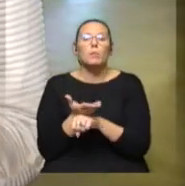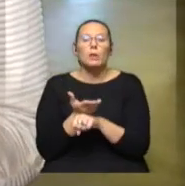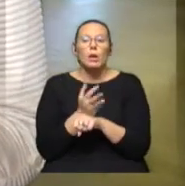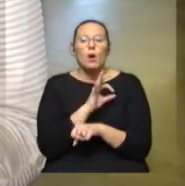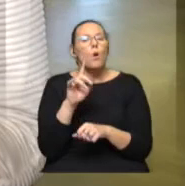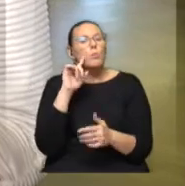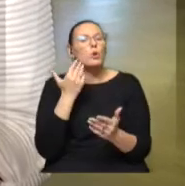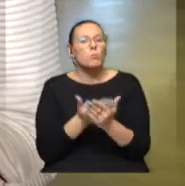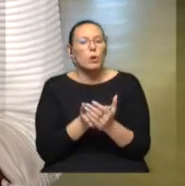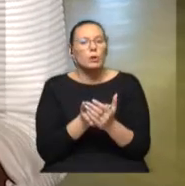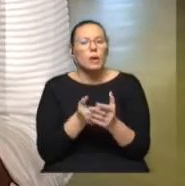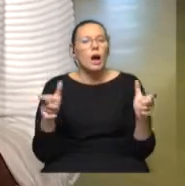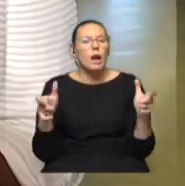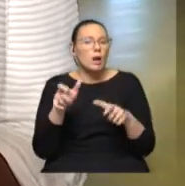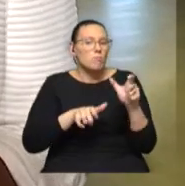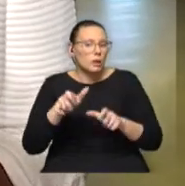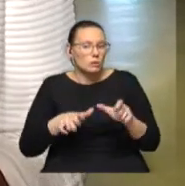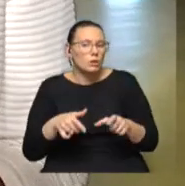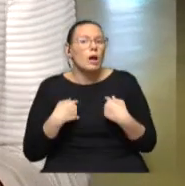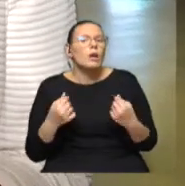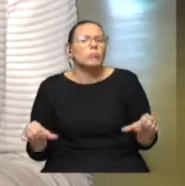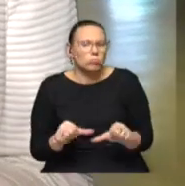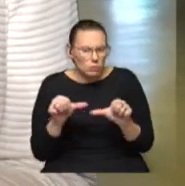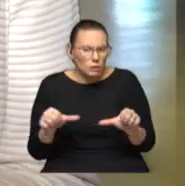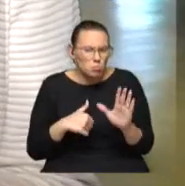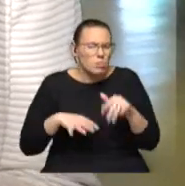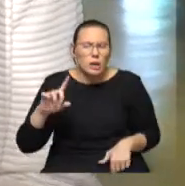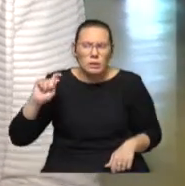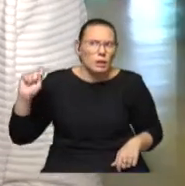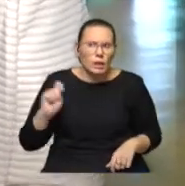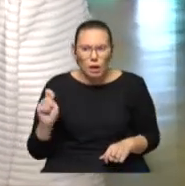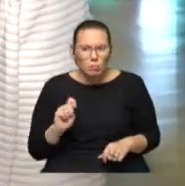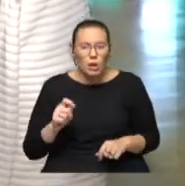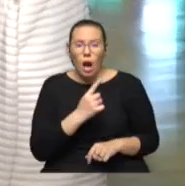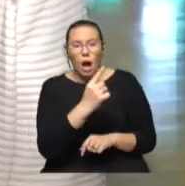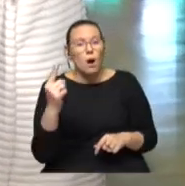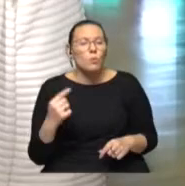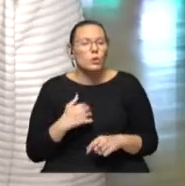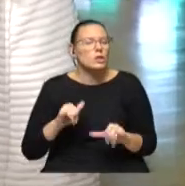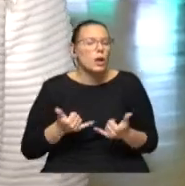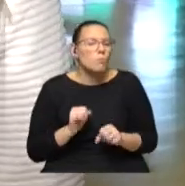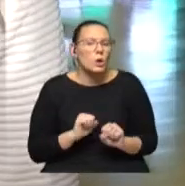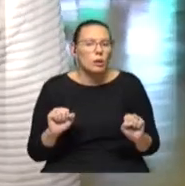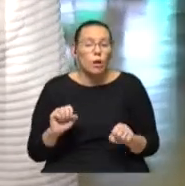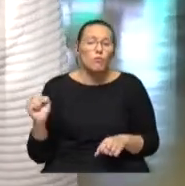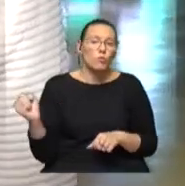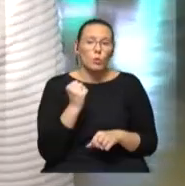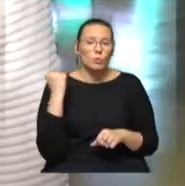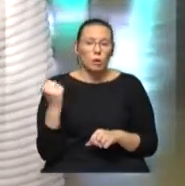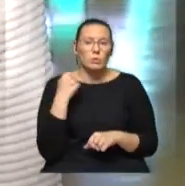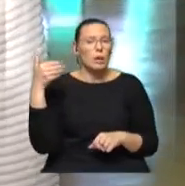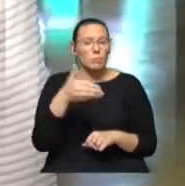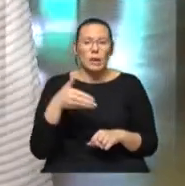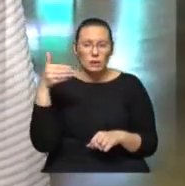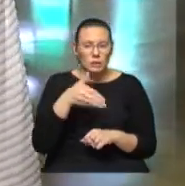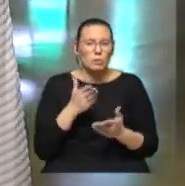se le propone a la comunidad, ¿no? ¿Qué podemos hacer lo más urgente desde cada una de nuestras casas? Lo fundamental es la